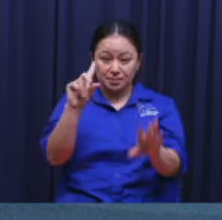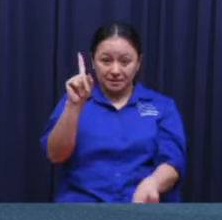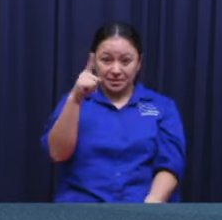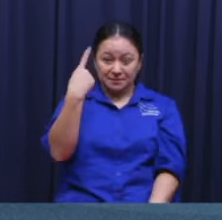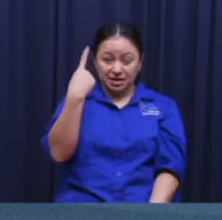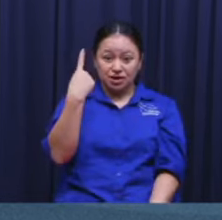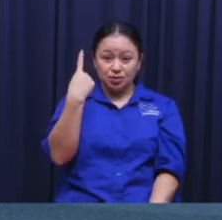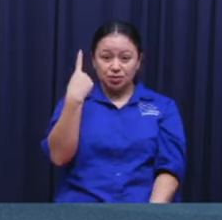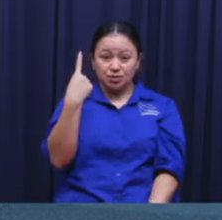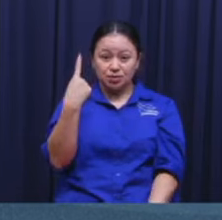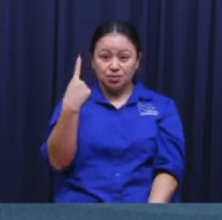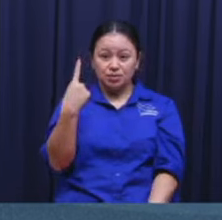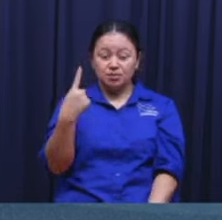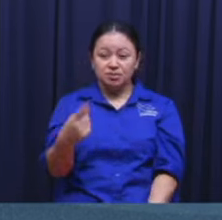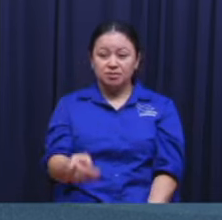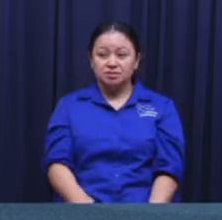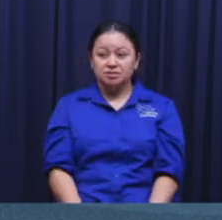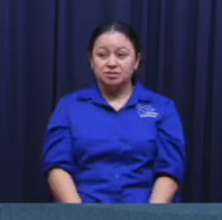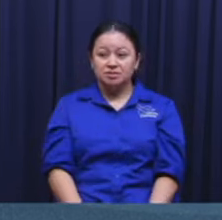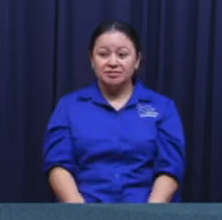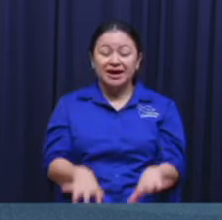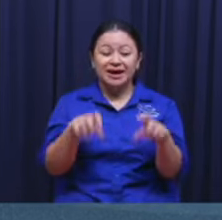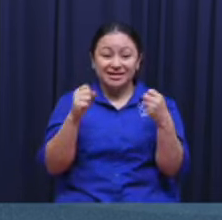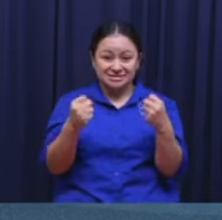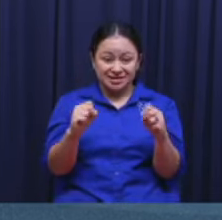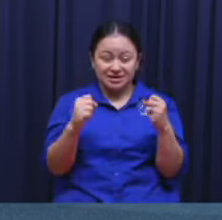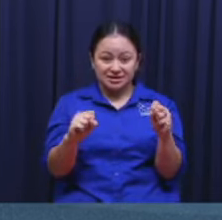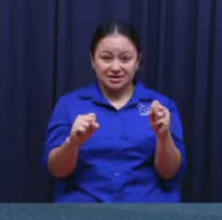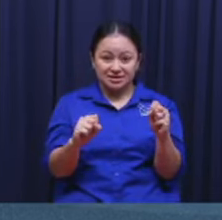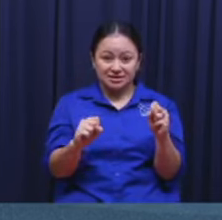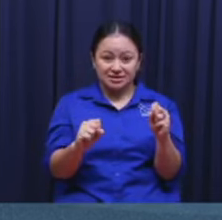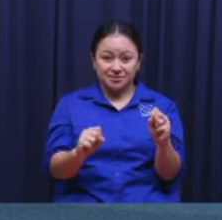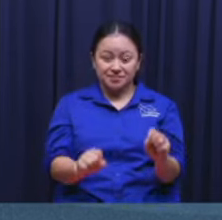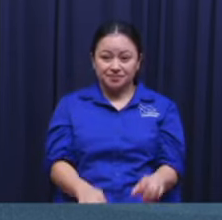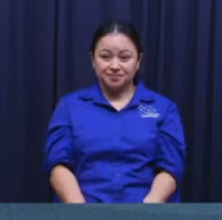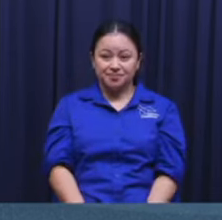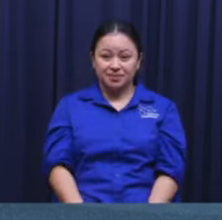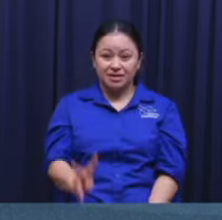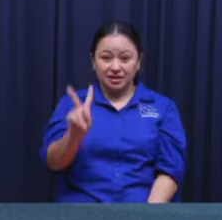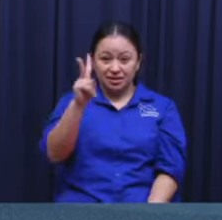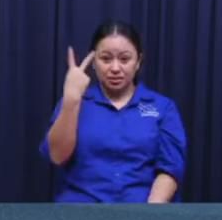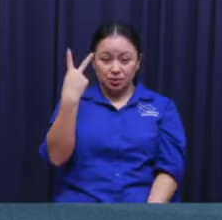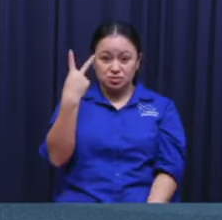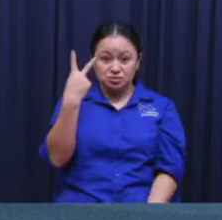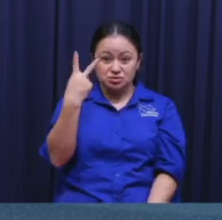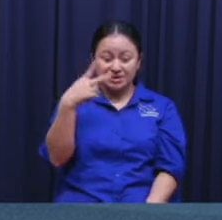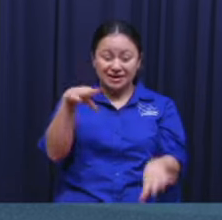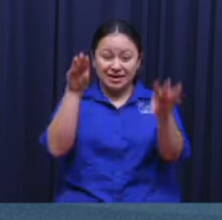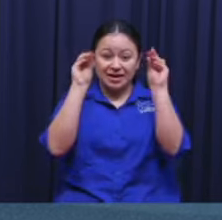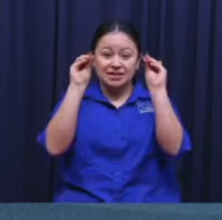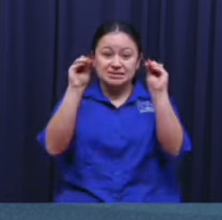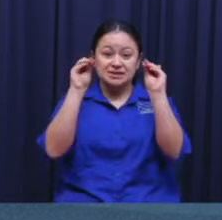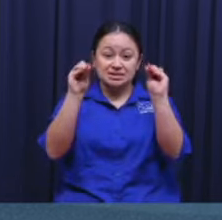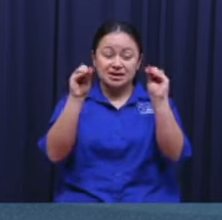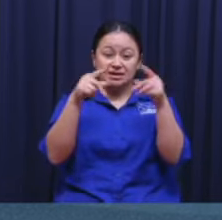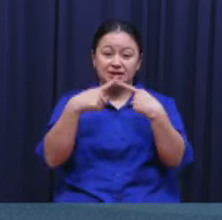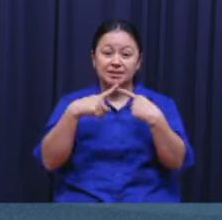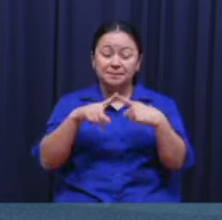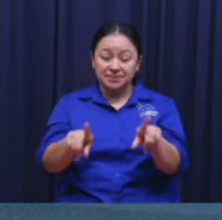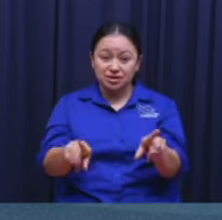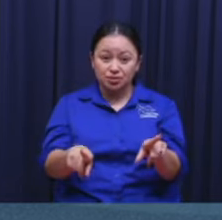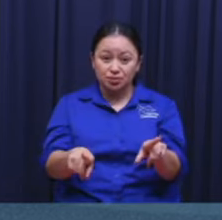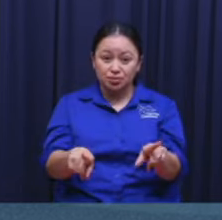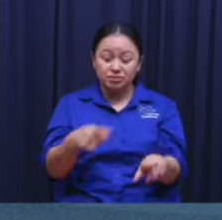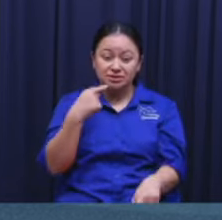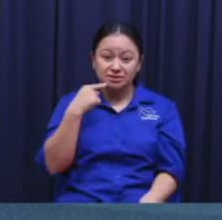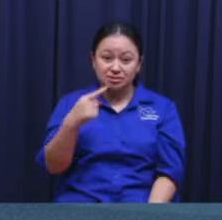hizo, que se dio fue el hacer y después el enseñar. Pero como ya dijimos